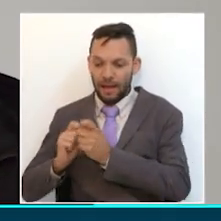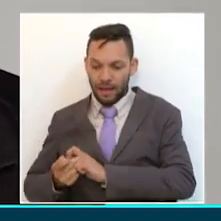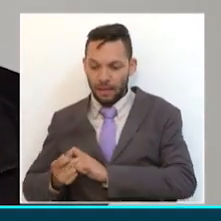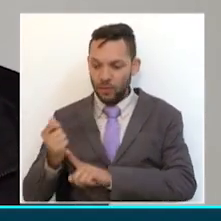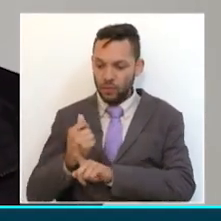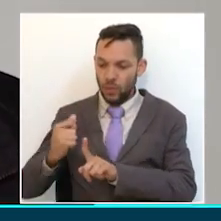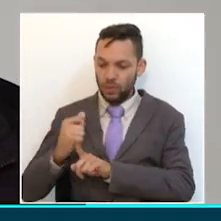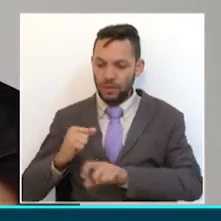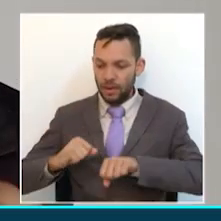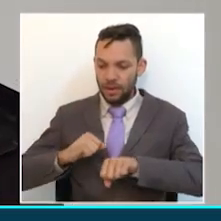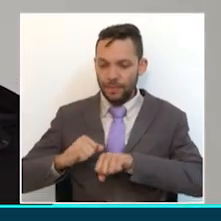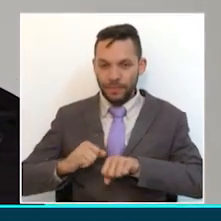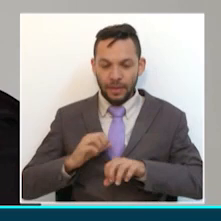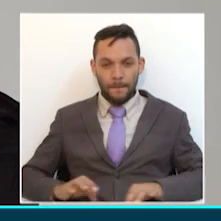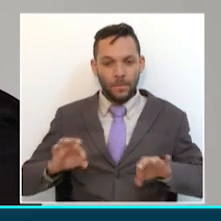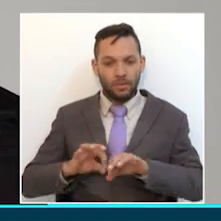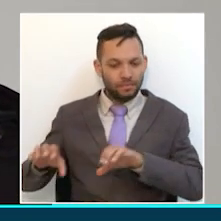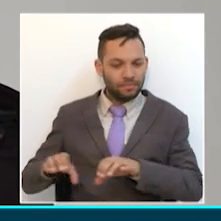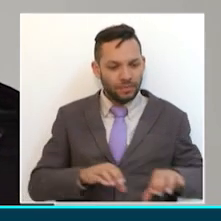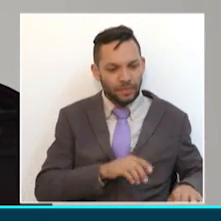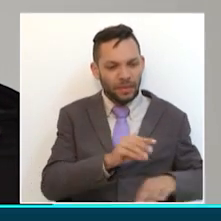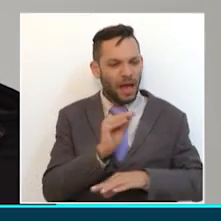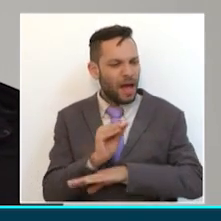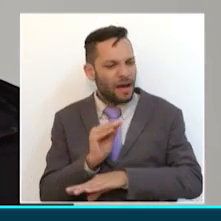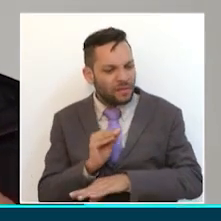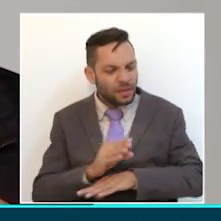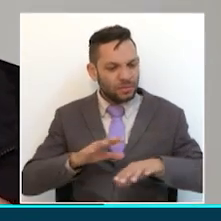un mensaje de conciencia ciudadana, decirle a la población,